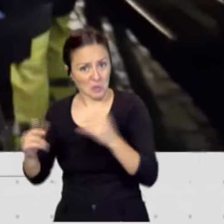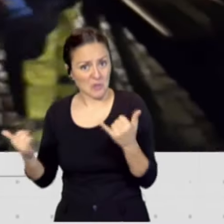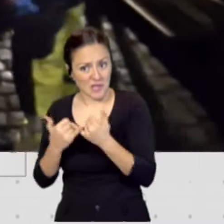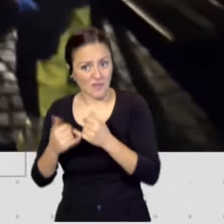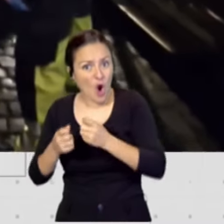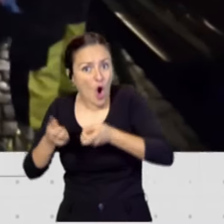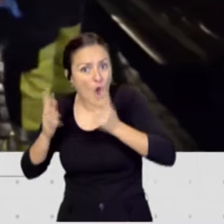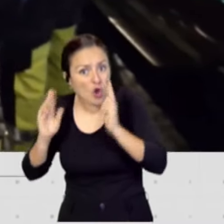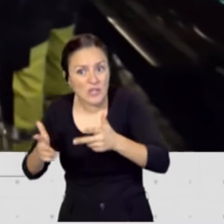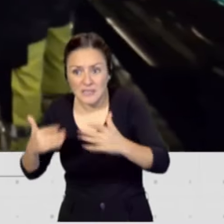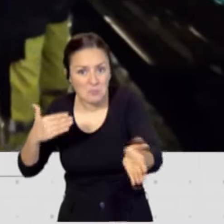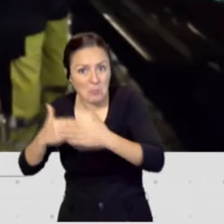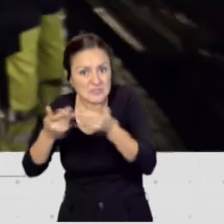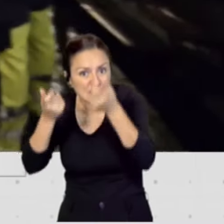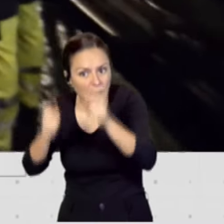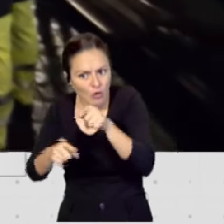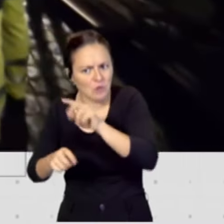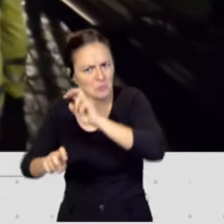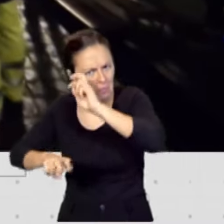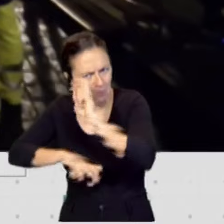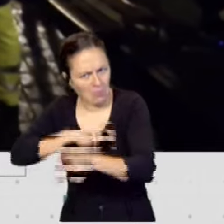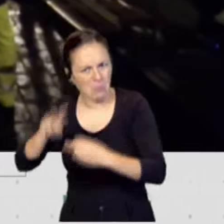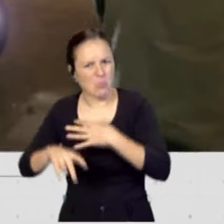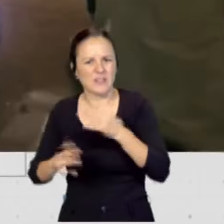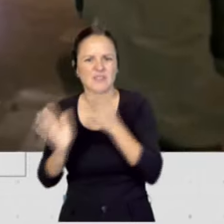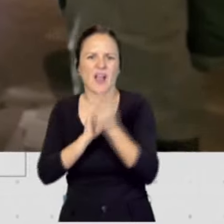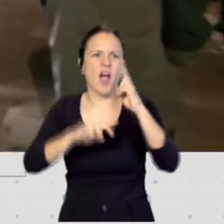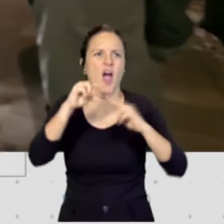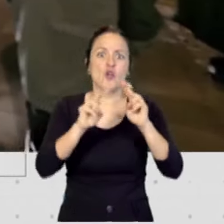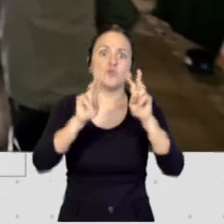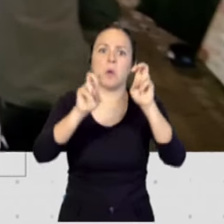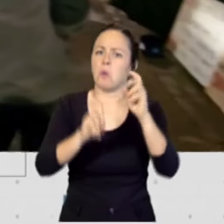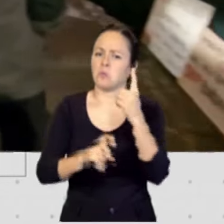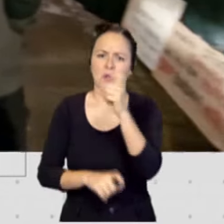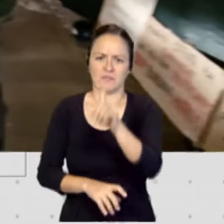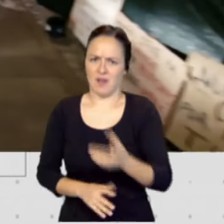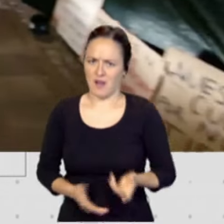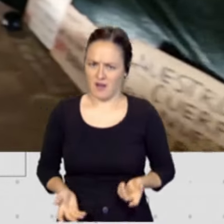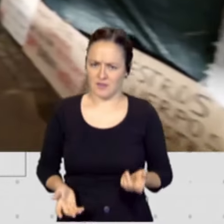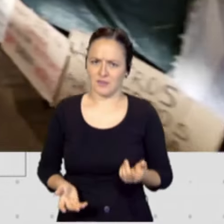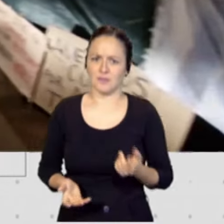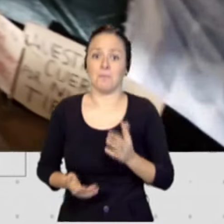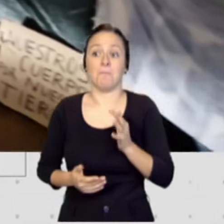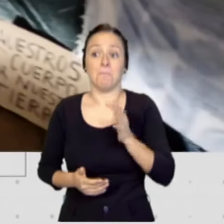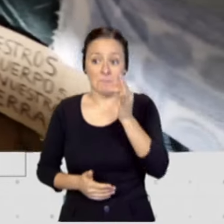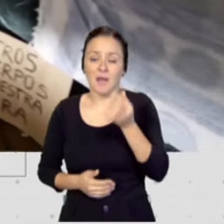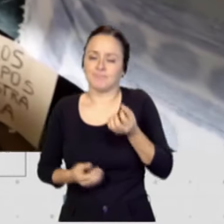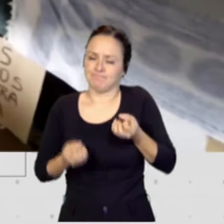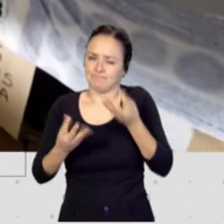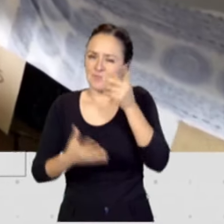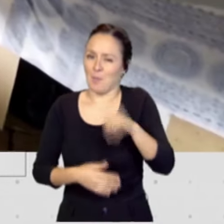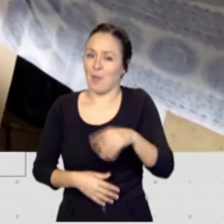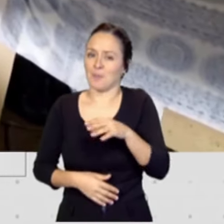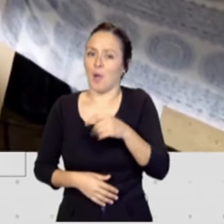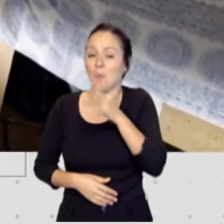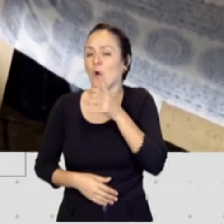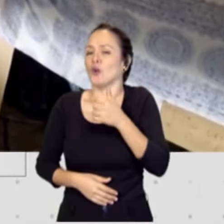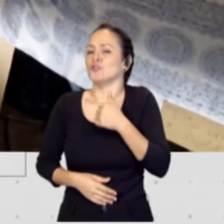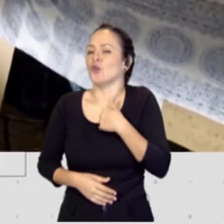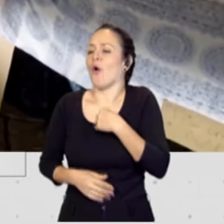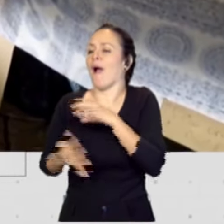se podían rehabilitar perfectamente y no tener que hacer más Y por último decirte Hay gente porque yo pues le pregunto